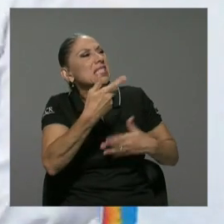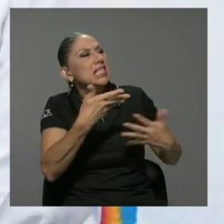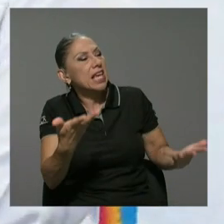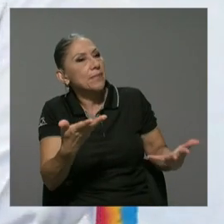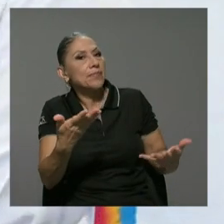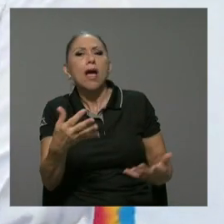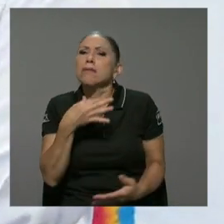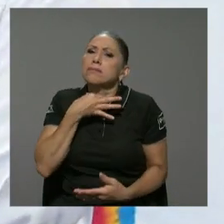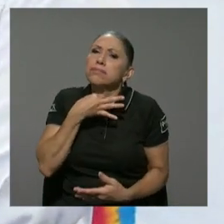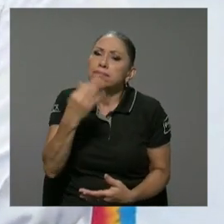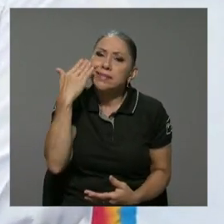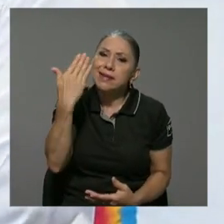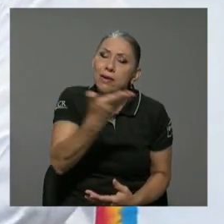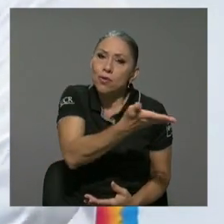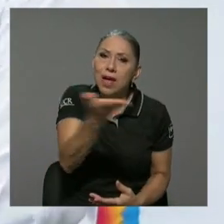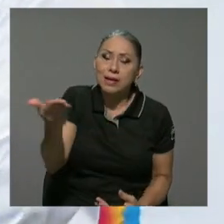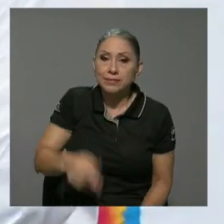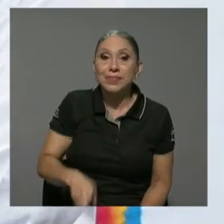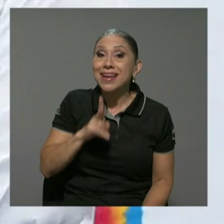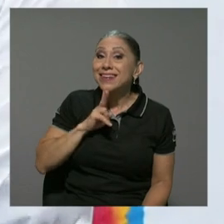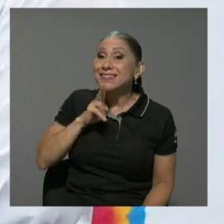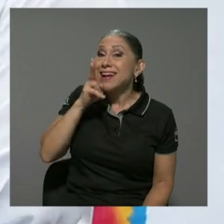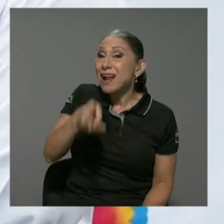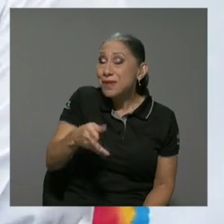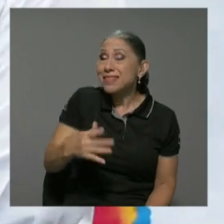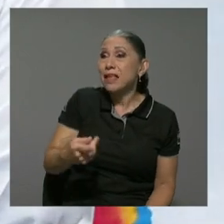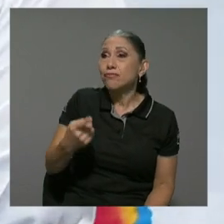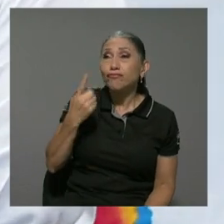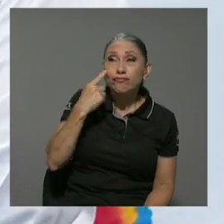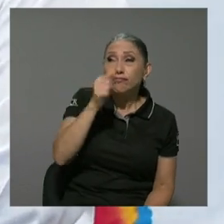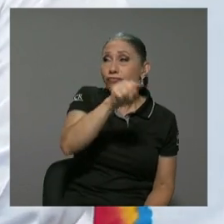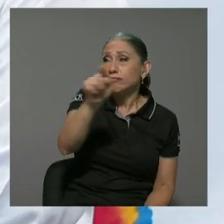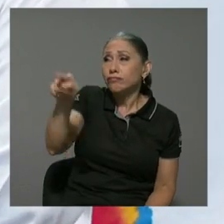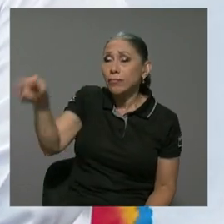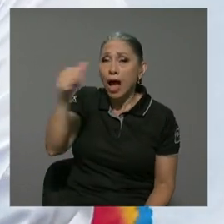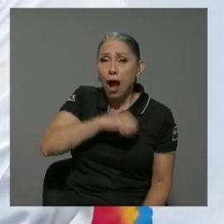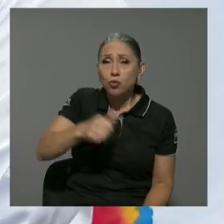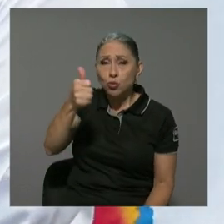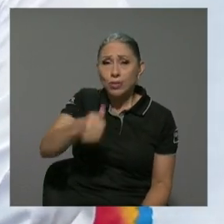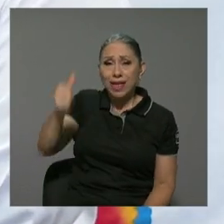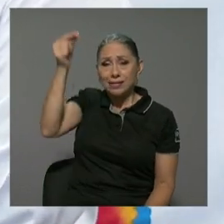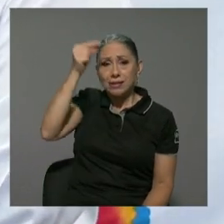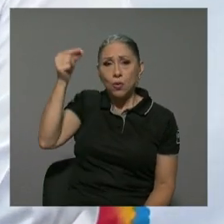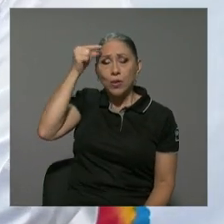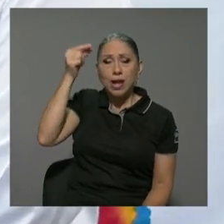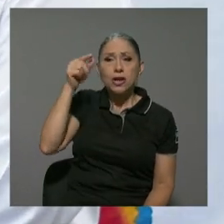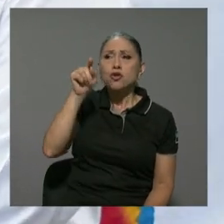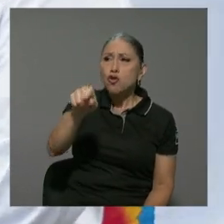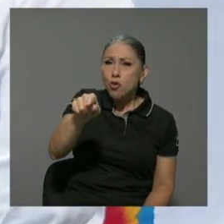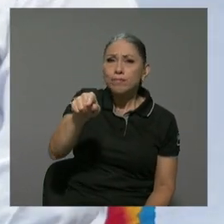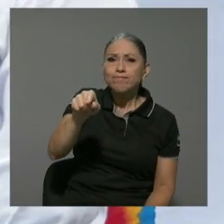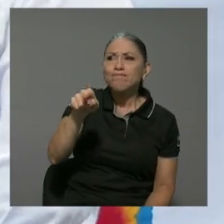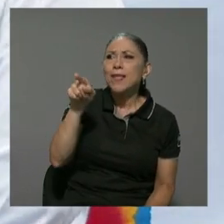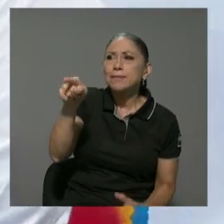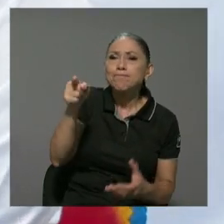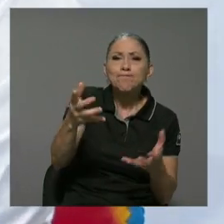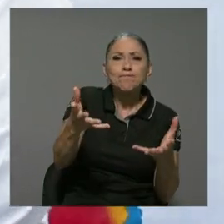saludarles. Realmente me parece que lo que hay de parte de las autoridades de gobierno es sobre todo un deseo